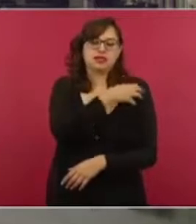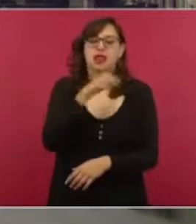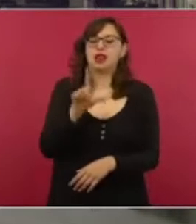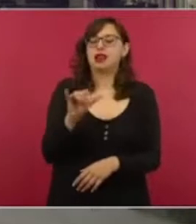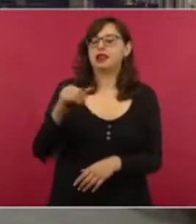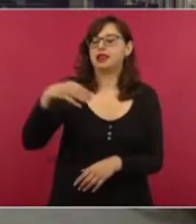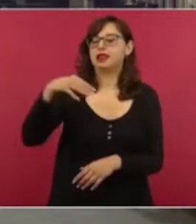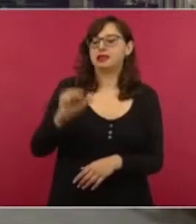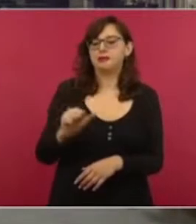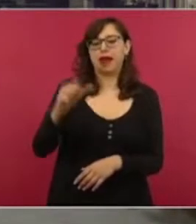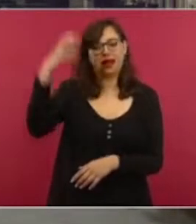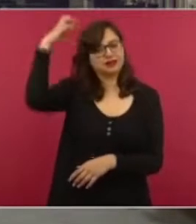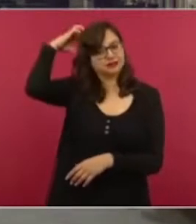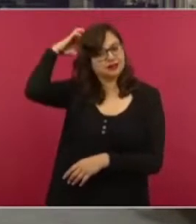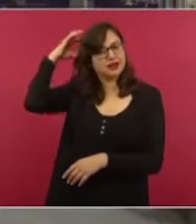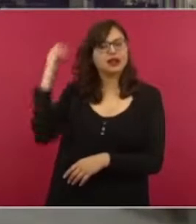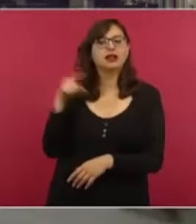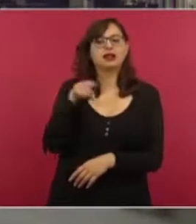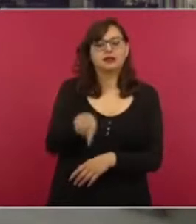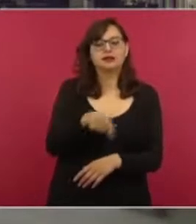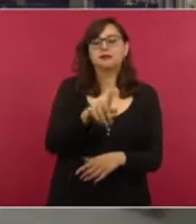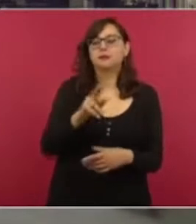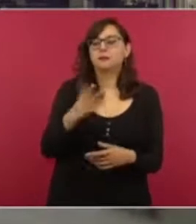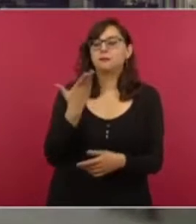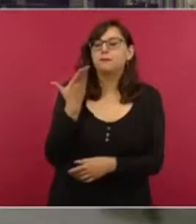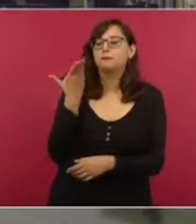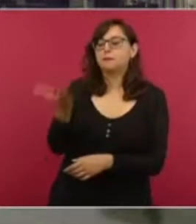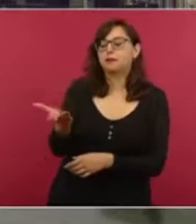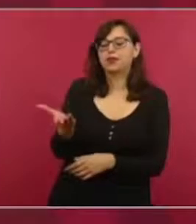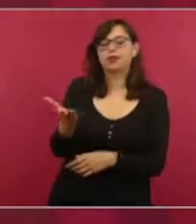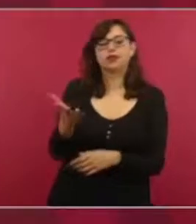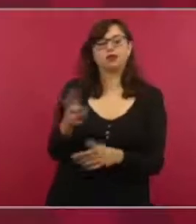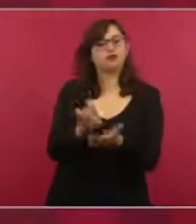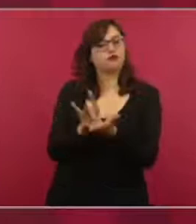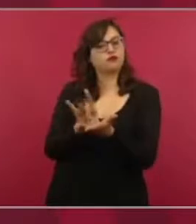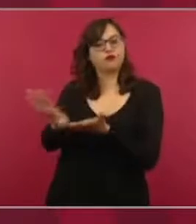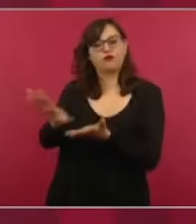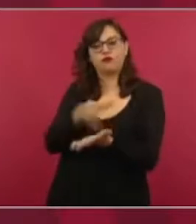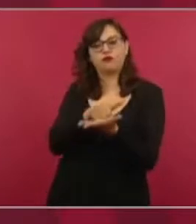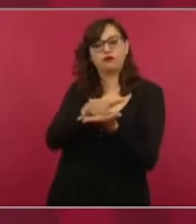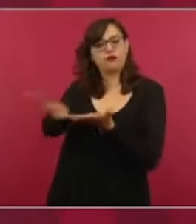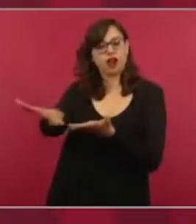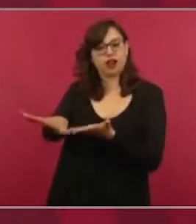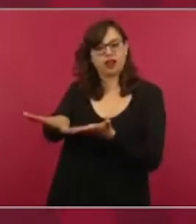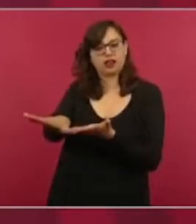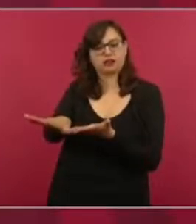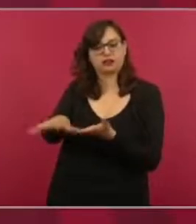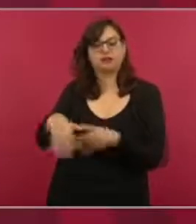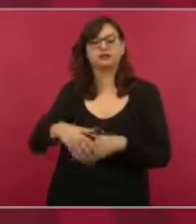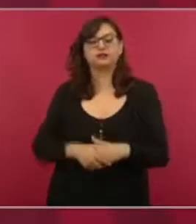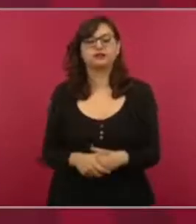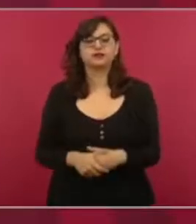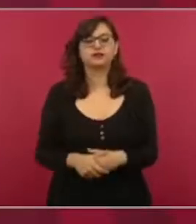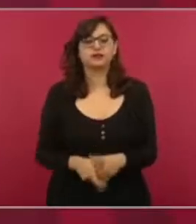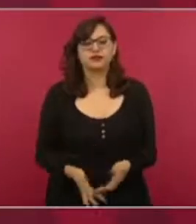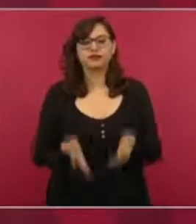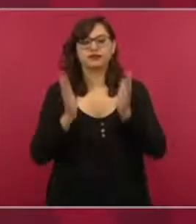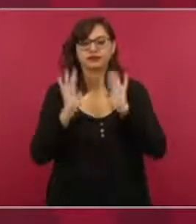su destitución. Ya van 2 veces que